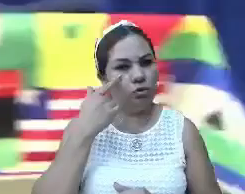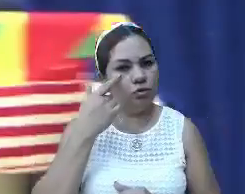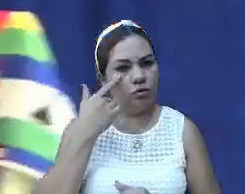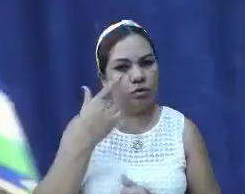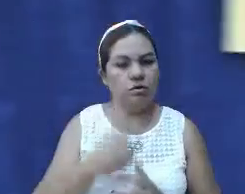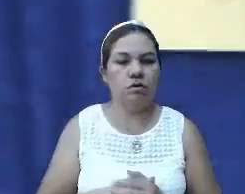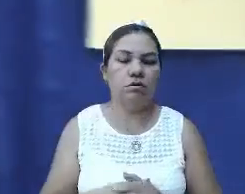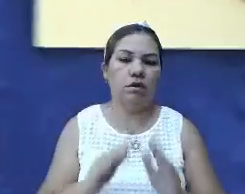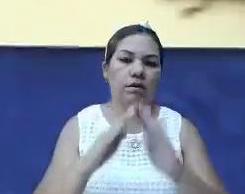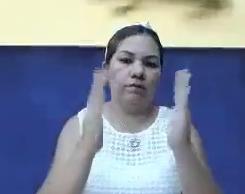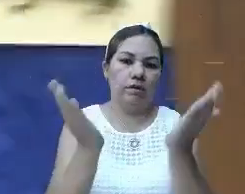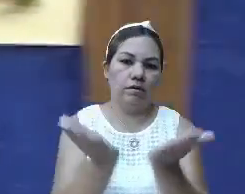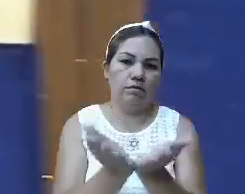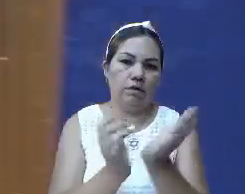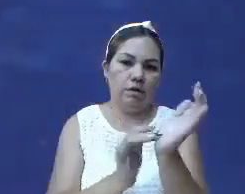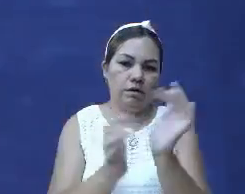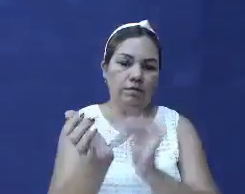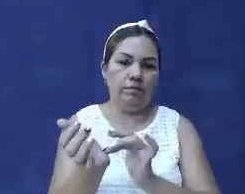Biblia.